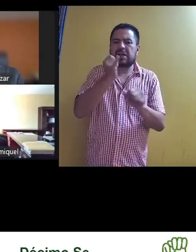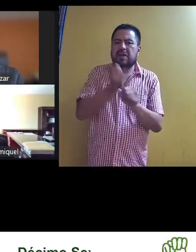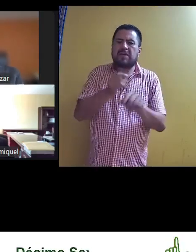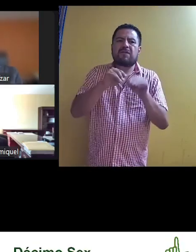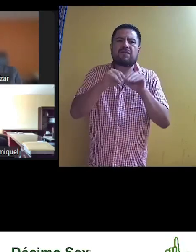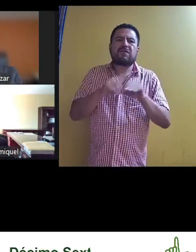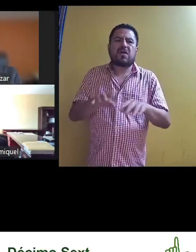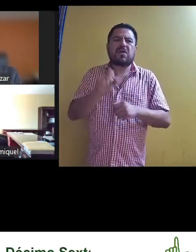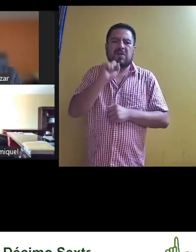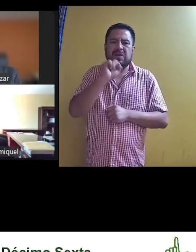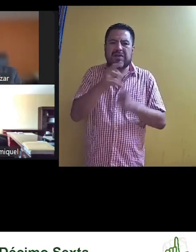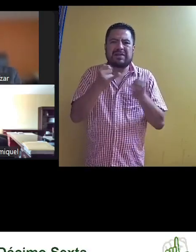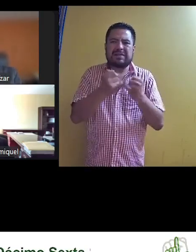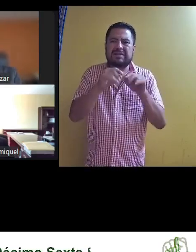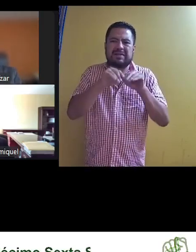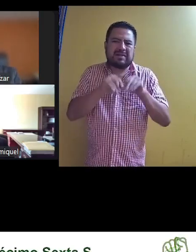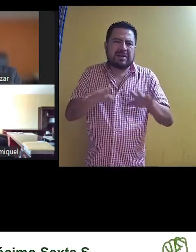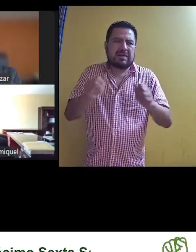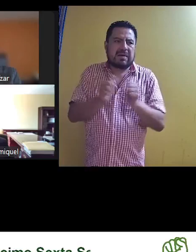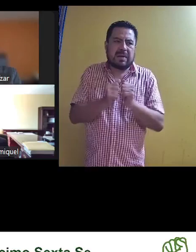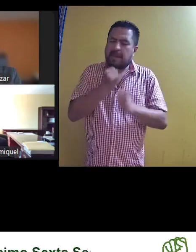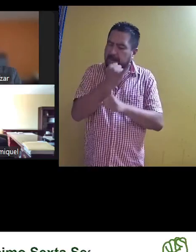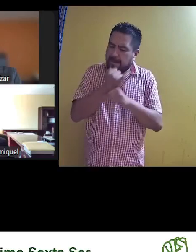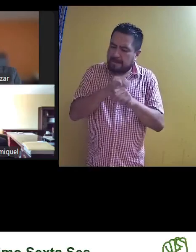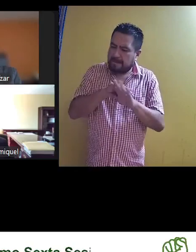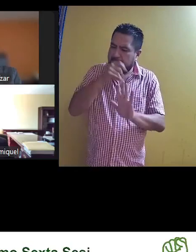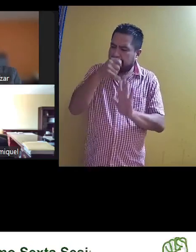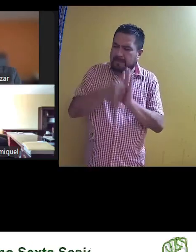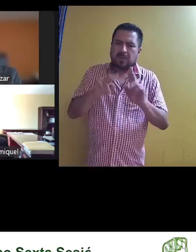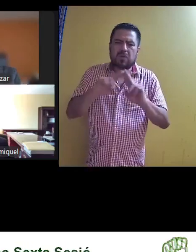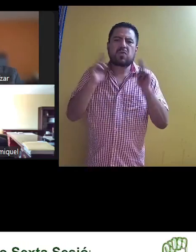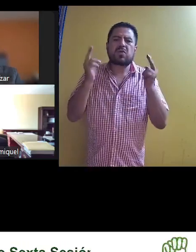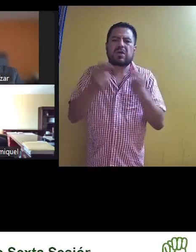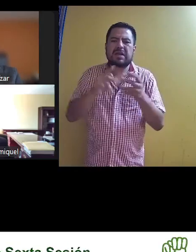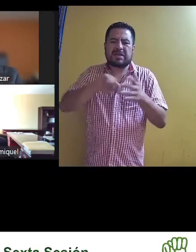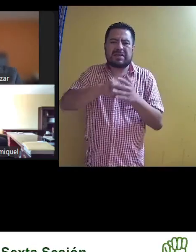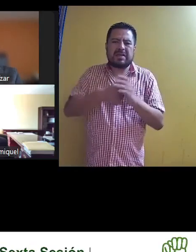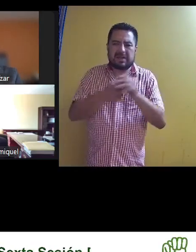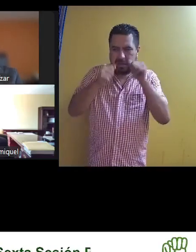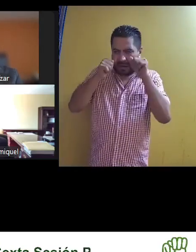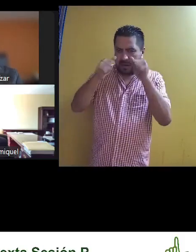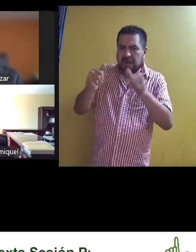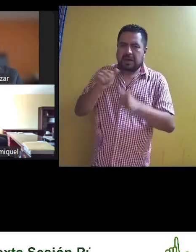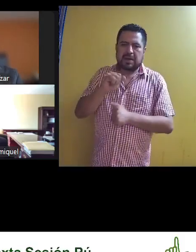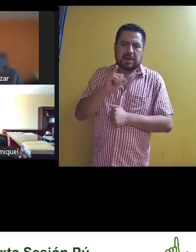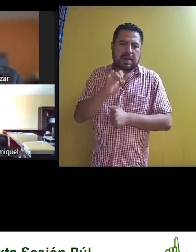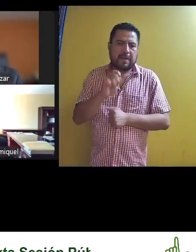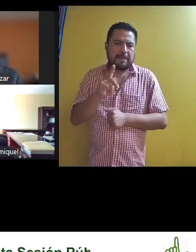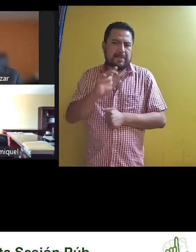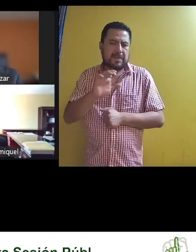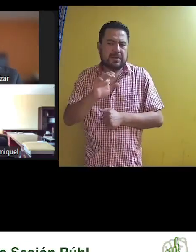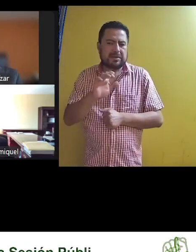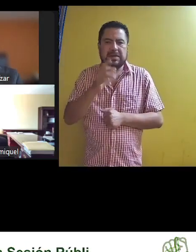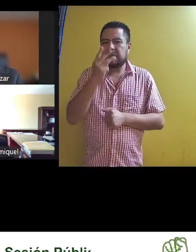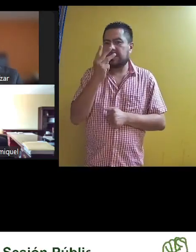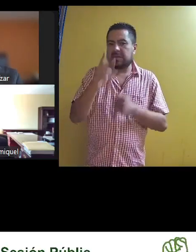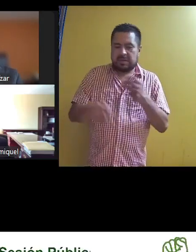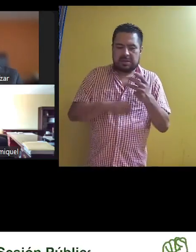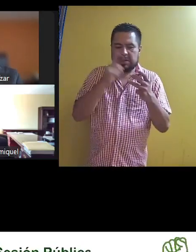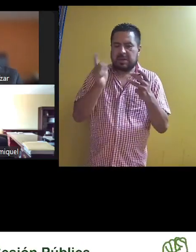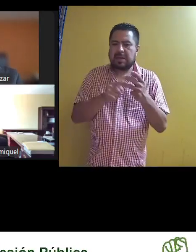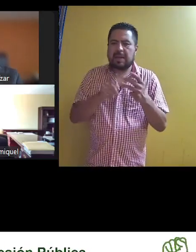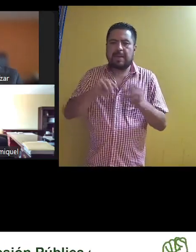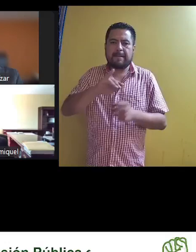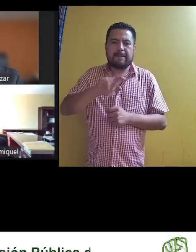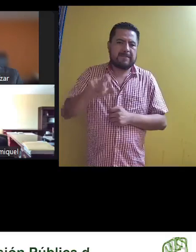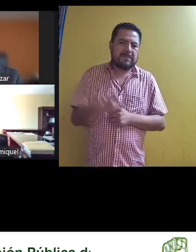la publicación a través de la inspección realizada por la Unidad Técnica de Oficialía Electoral del IEPC. 3. Que